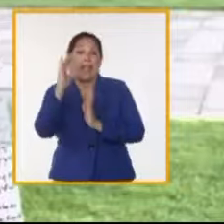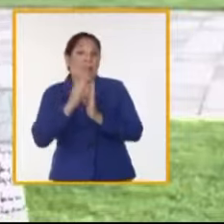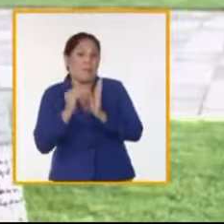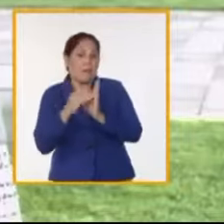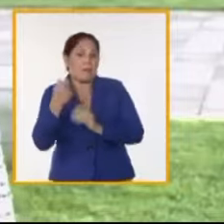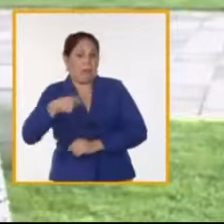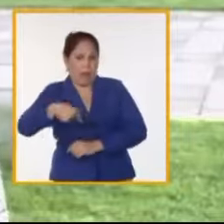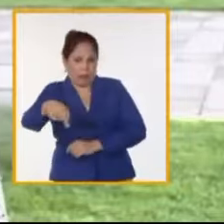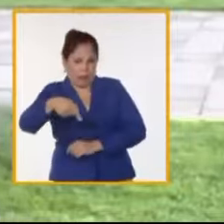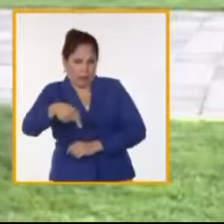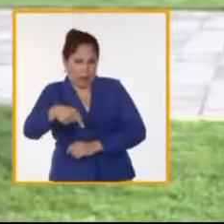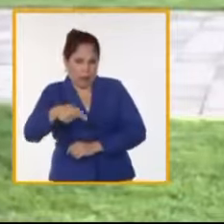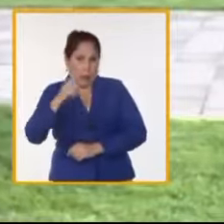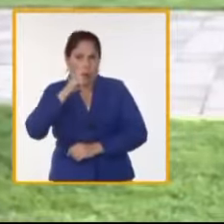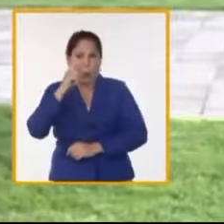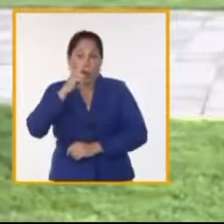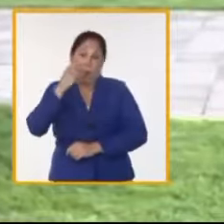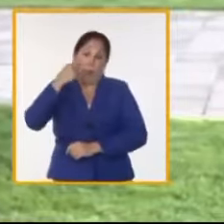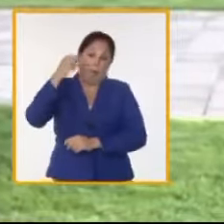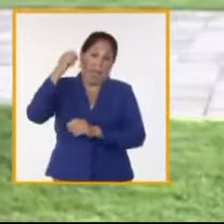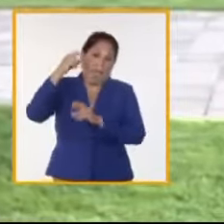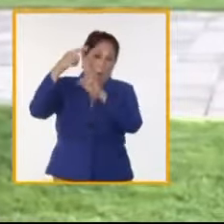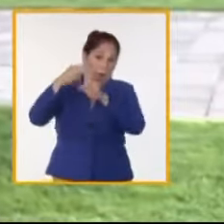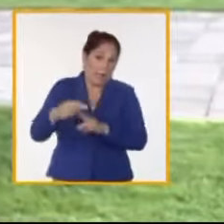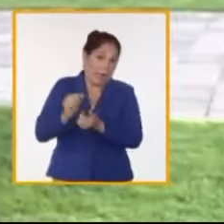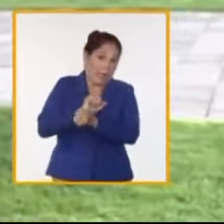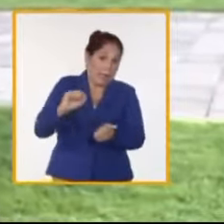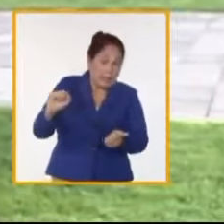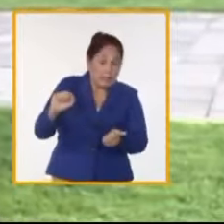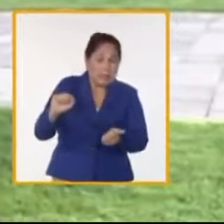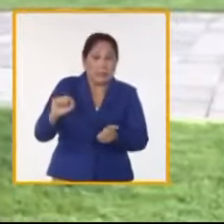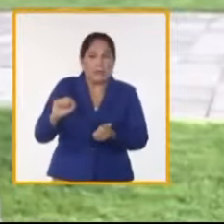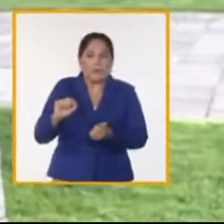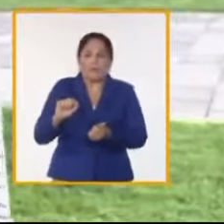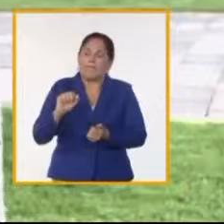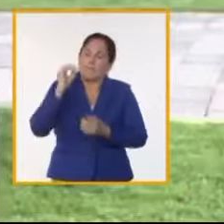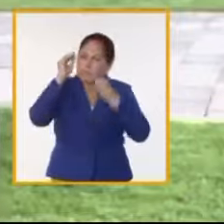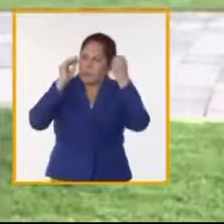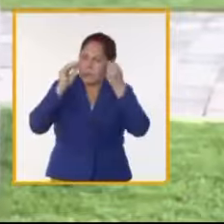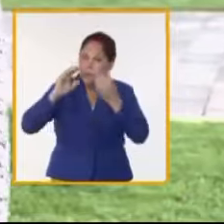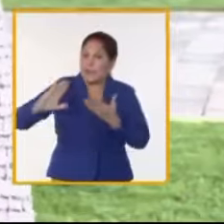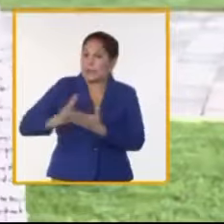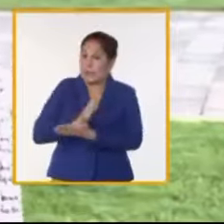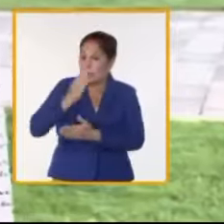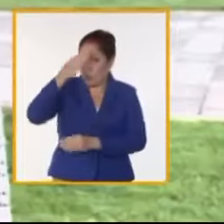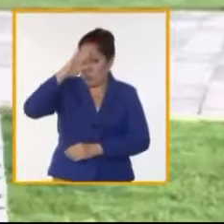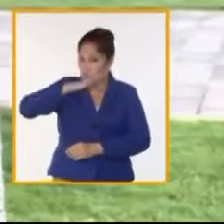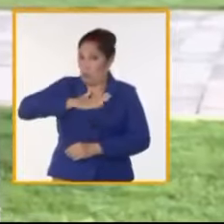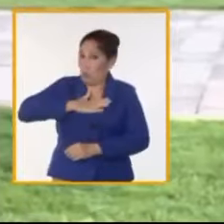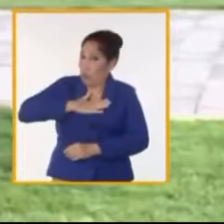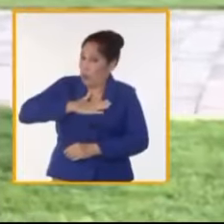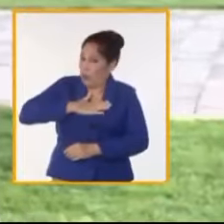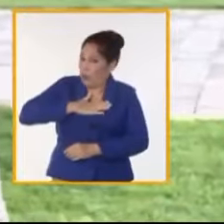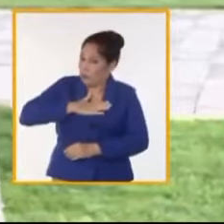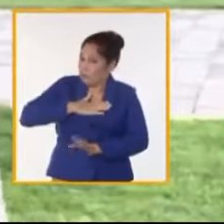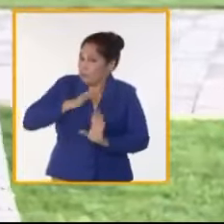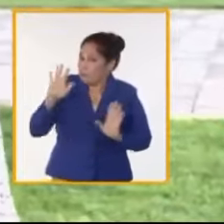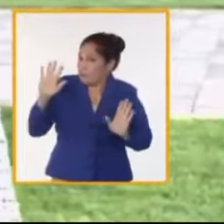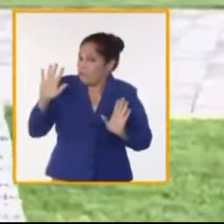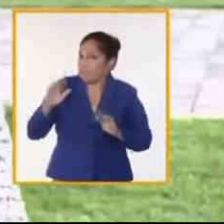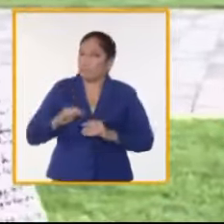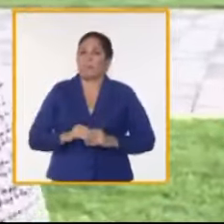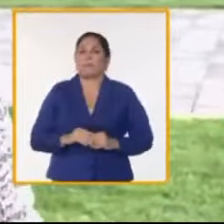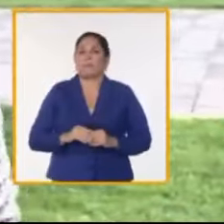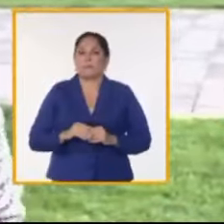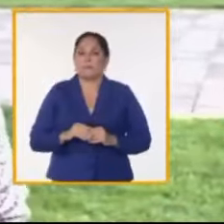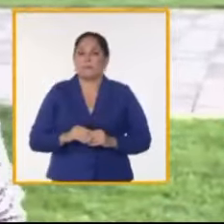de noviembre no sabemos si el presidente biden y la Casa Blanca está pensando antes de irse o de las elecciones